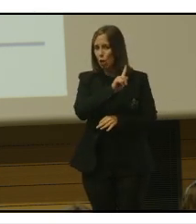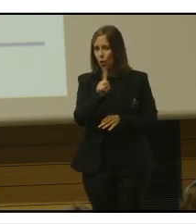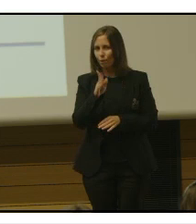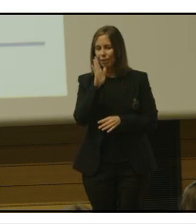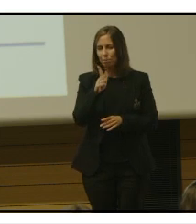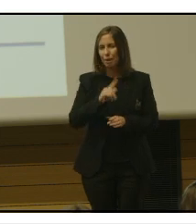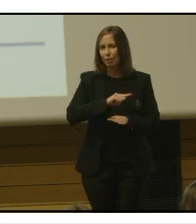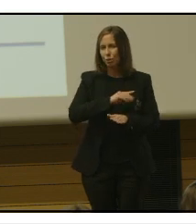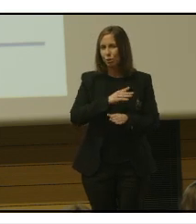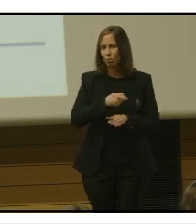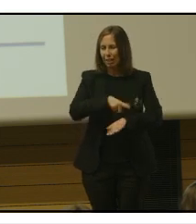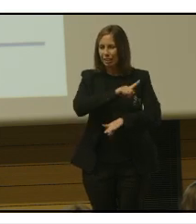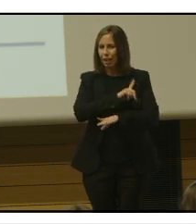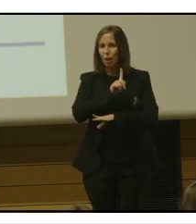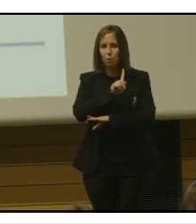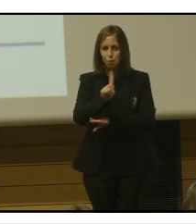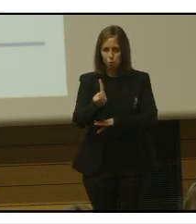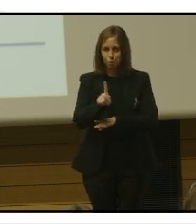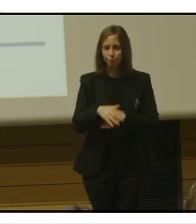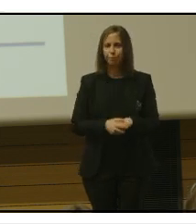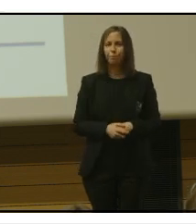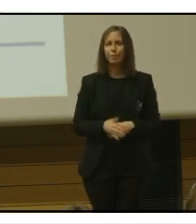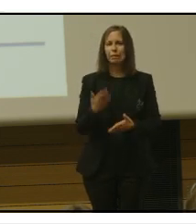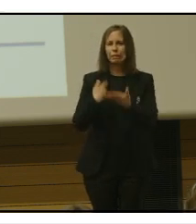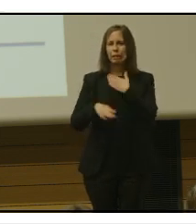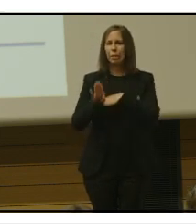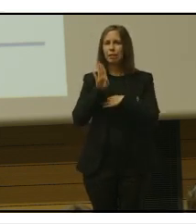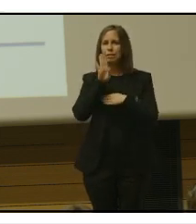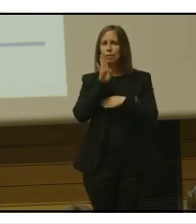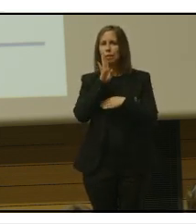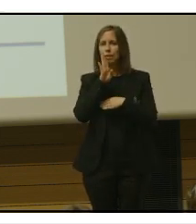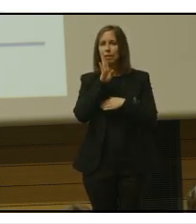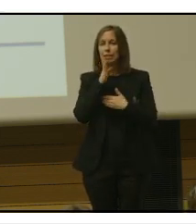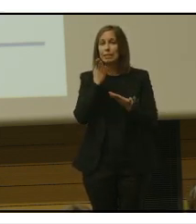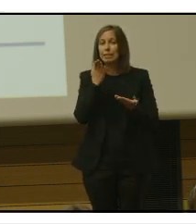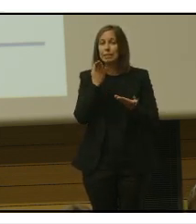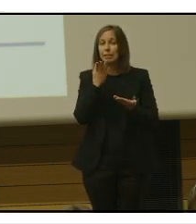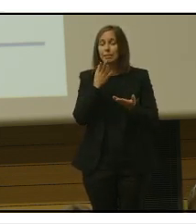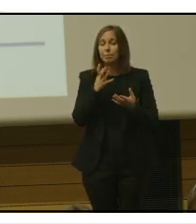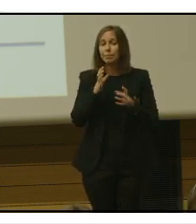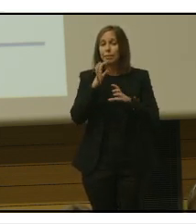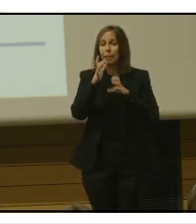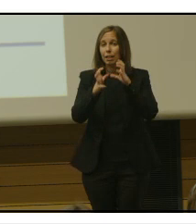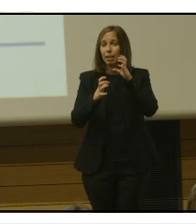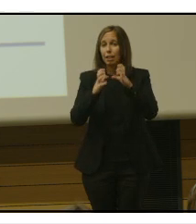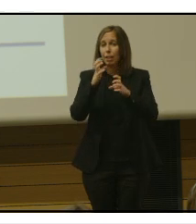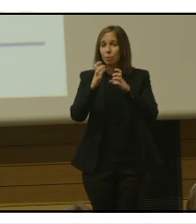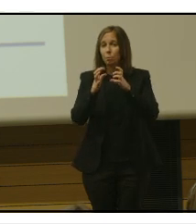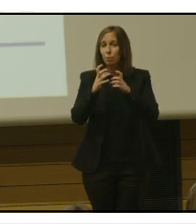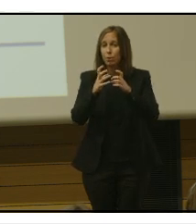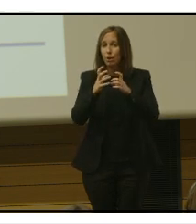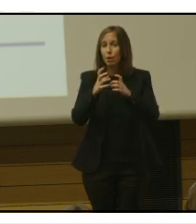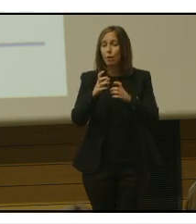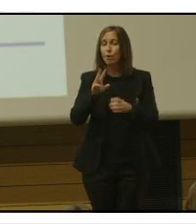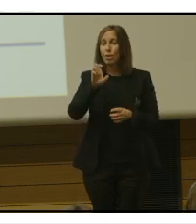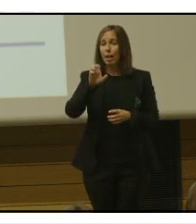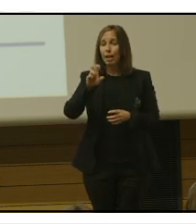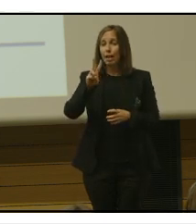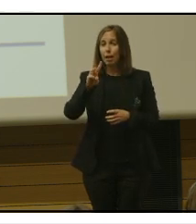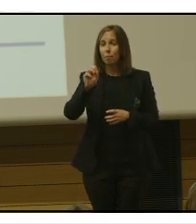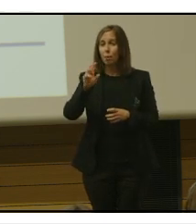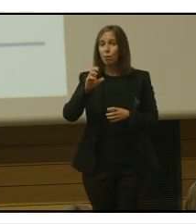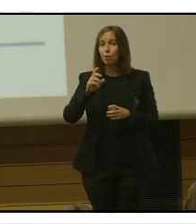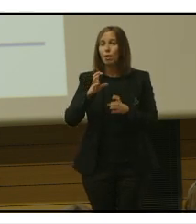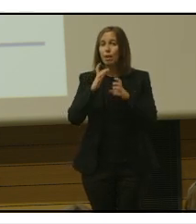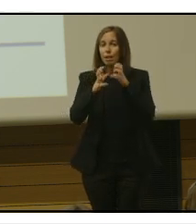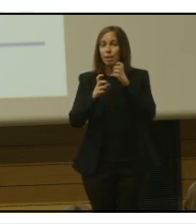haya sido tan grande. ¿Os acordáis que antes os decía que no nos atrevemos a decir qué es lo que pasa con la exposición y la EPOC y con la exposición a humo ambiental de tabaco y la